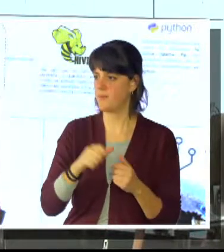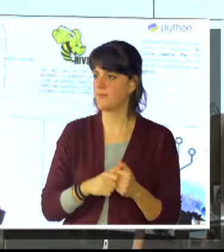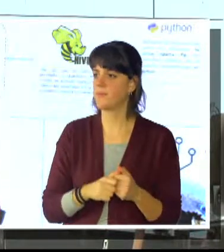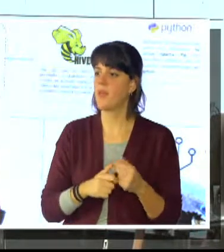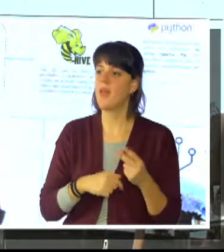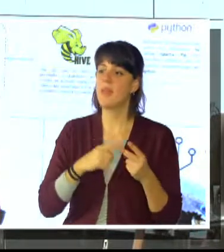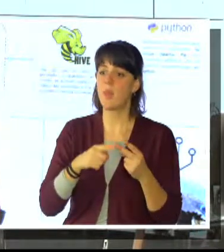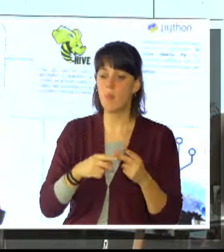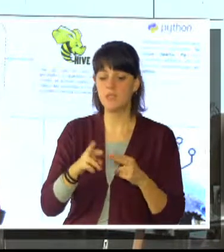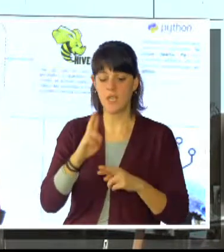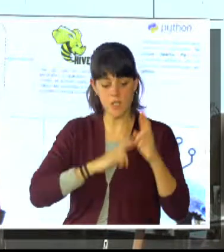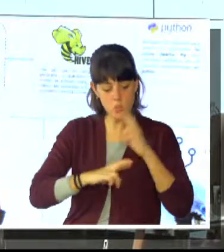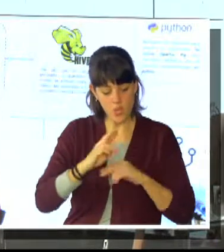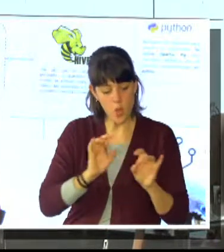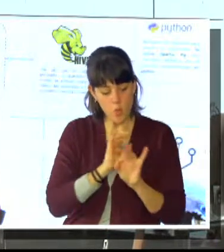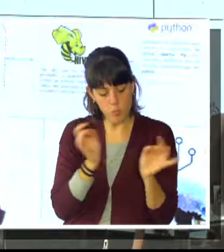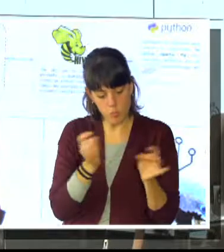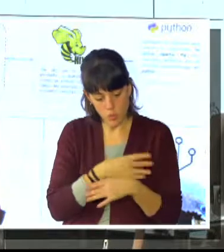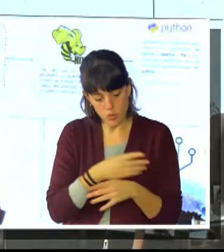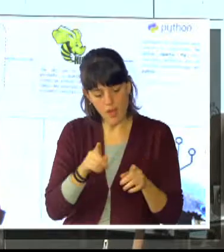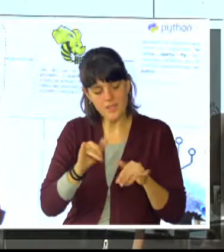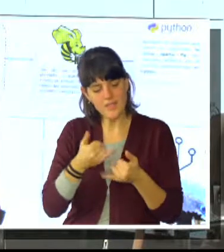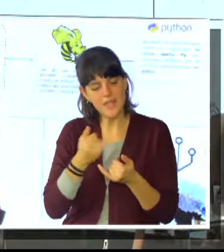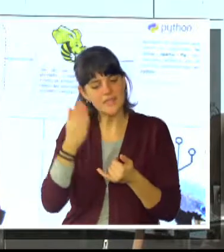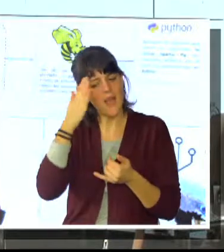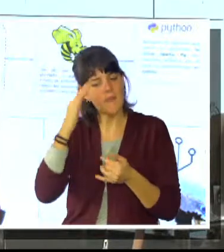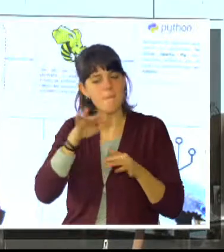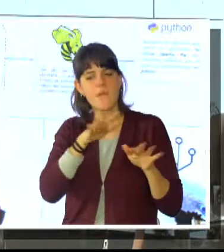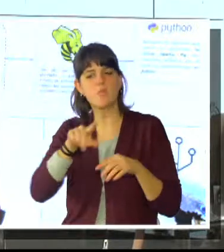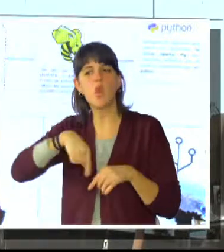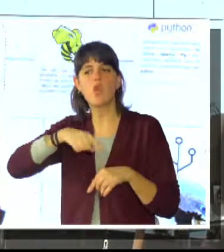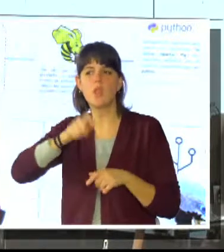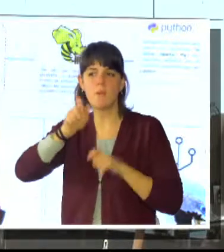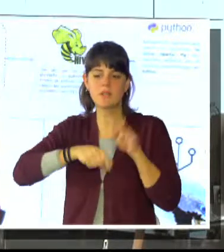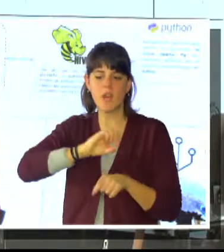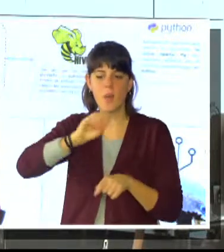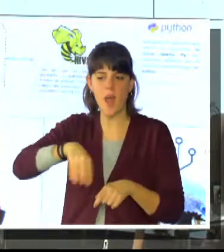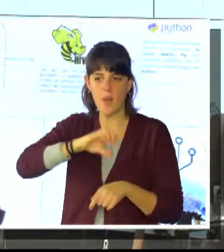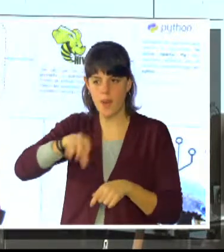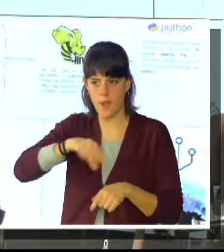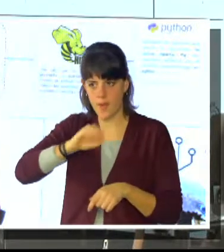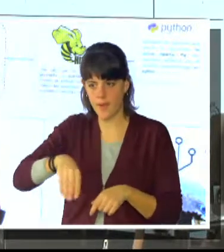y mirarlo por línea y por punto de control dentro de cada recorrido de cada línea.